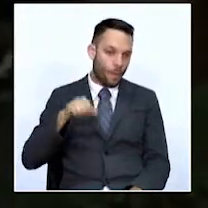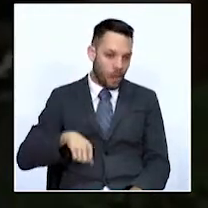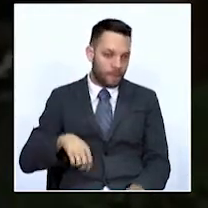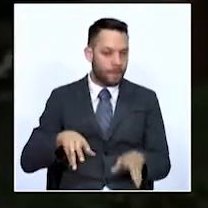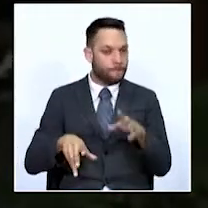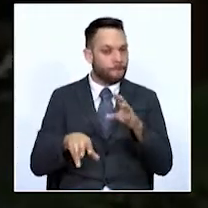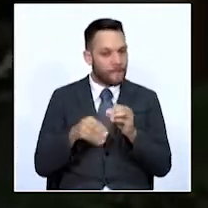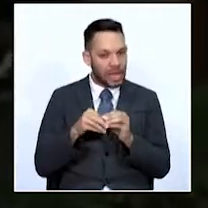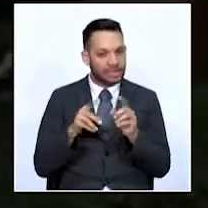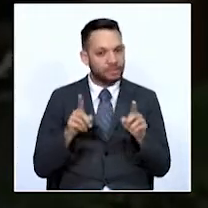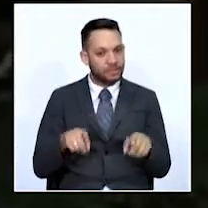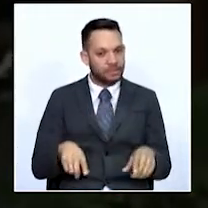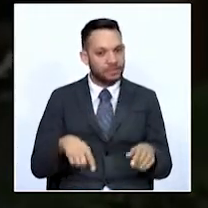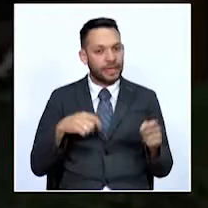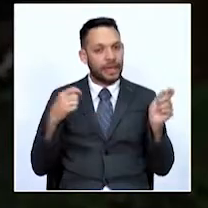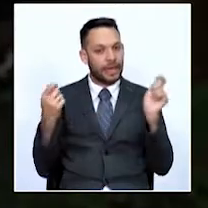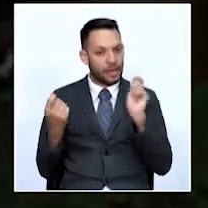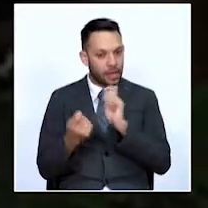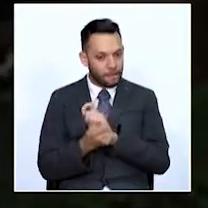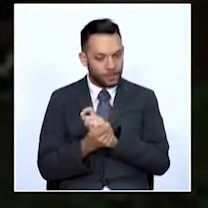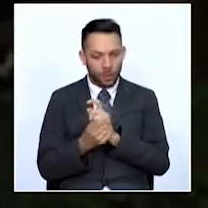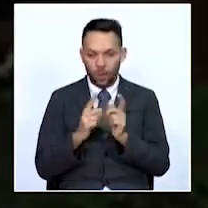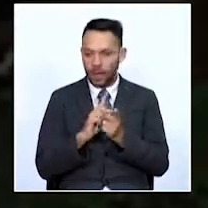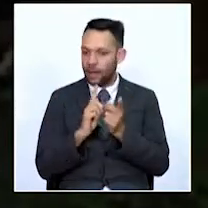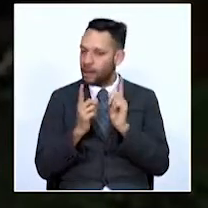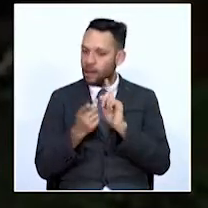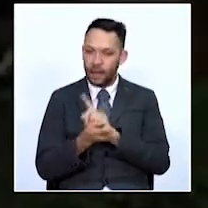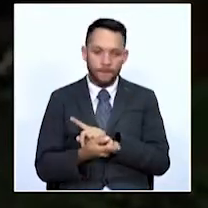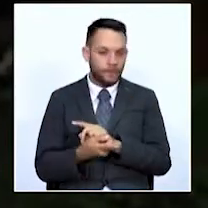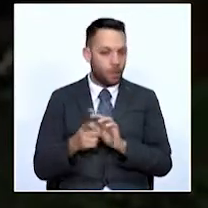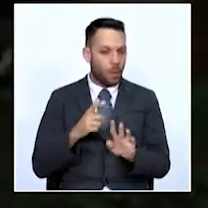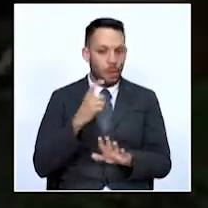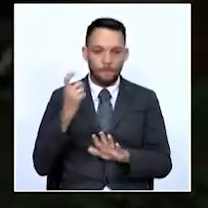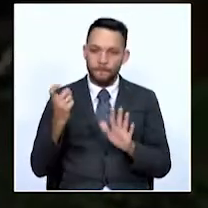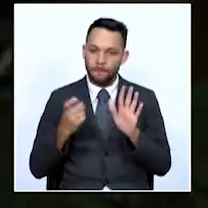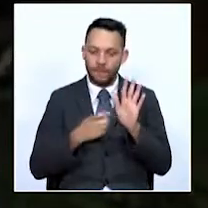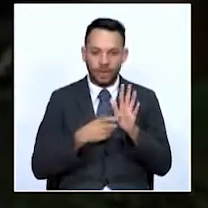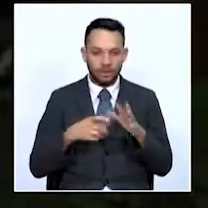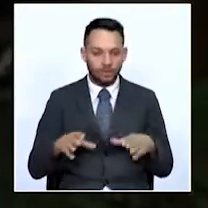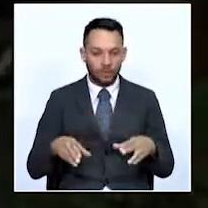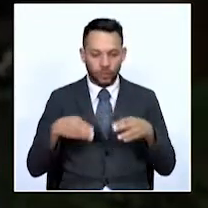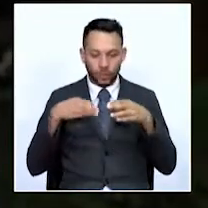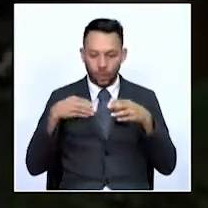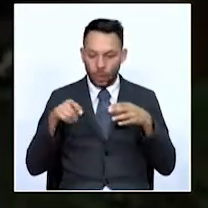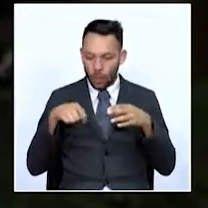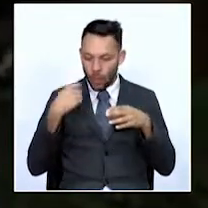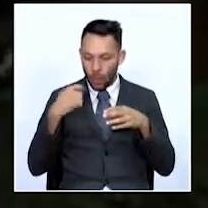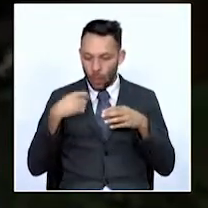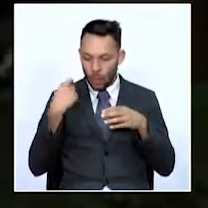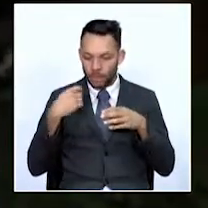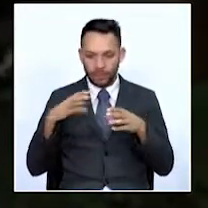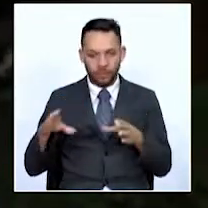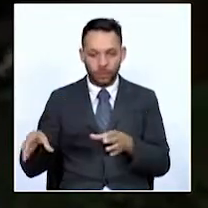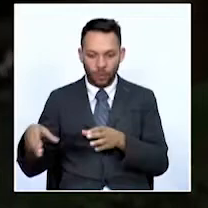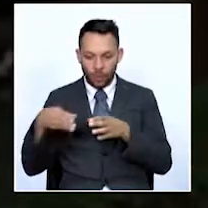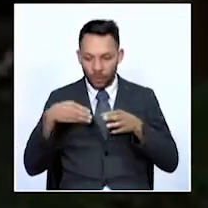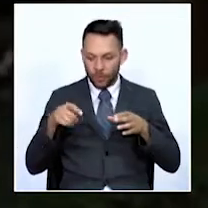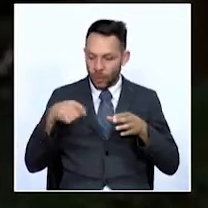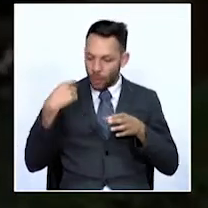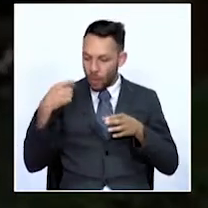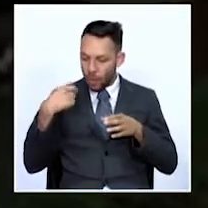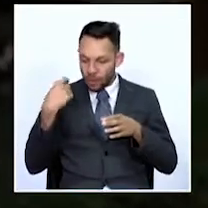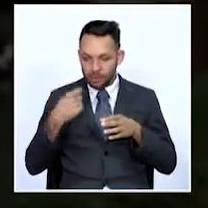la parte alimentaria que para nosotros es básico en los pacientes, y vemos que los medicamentos van